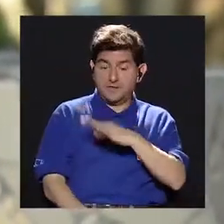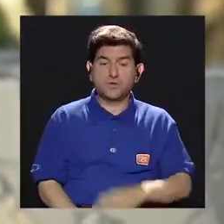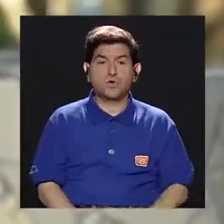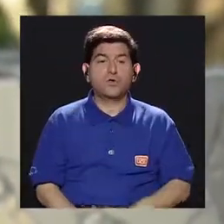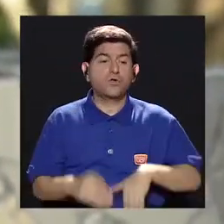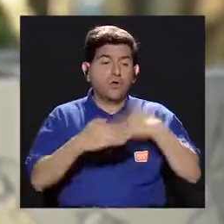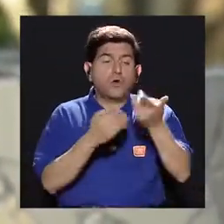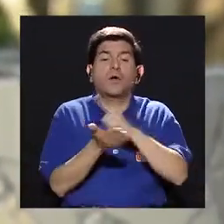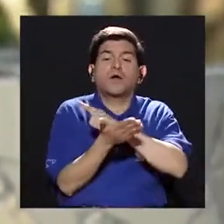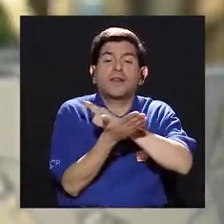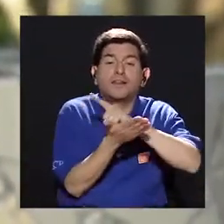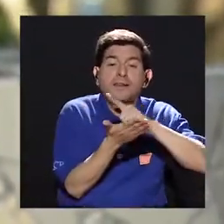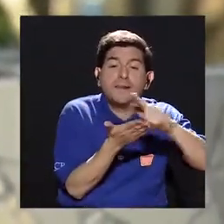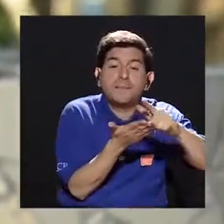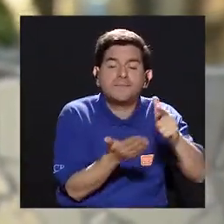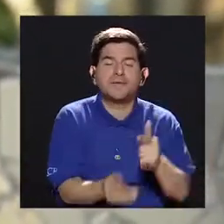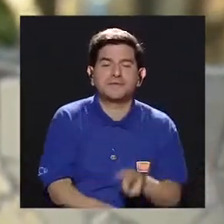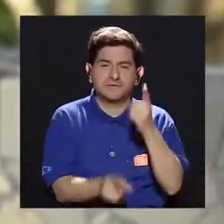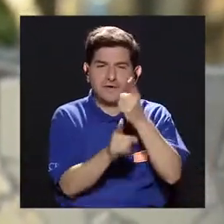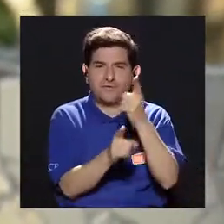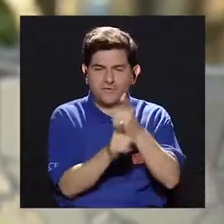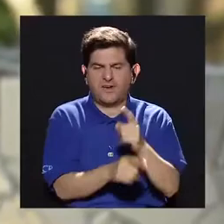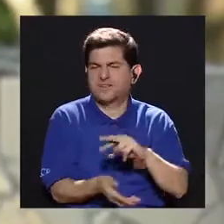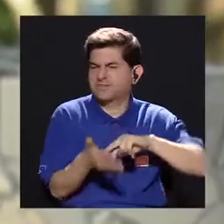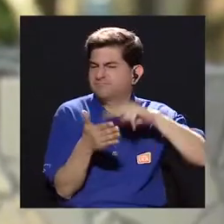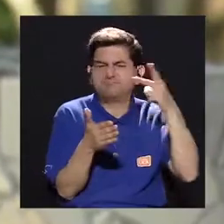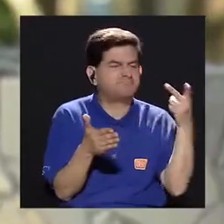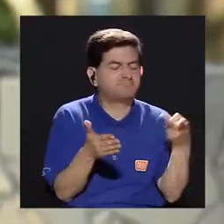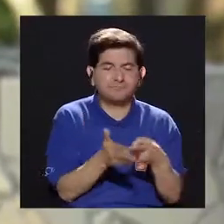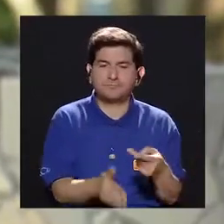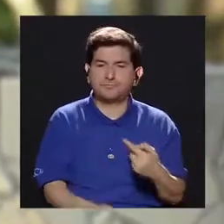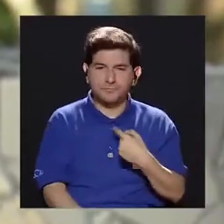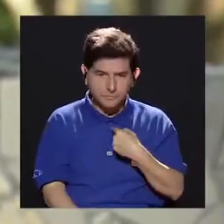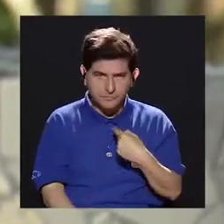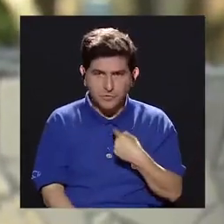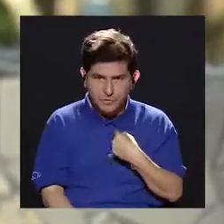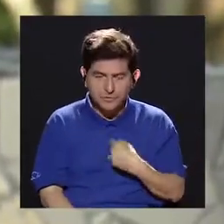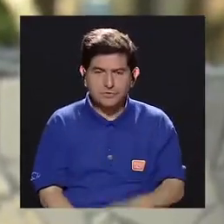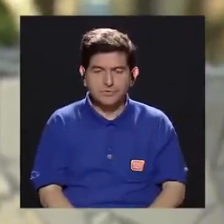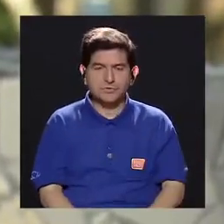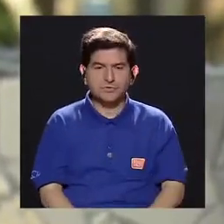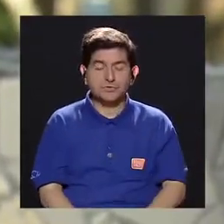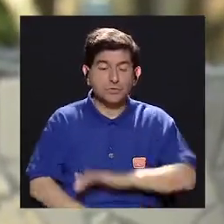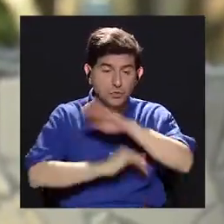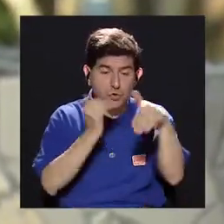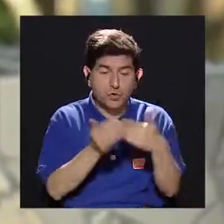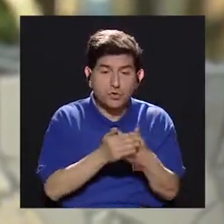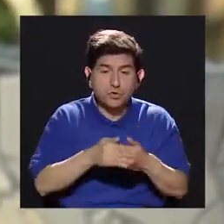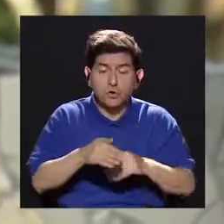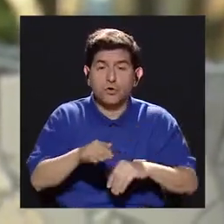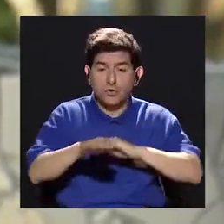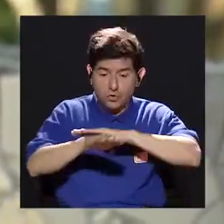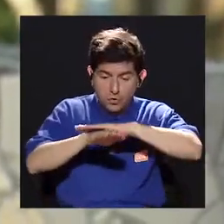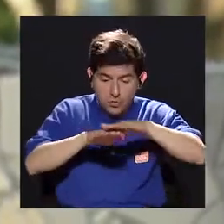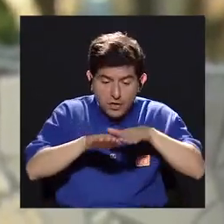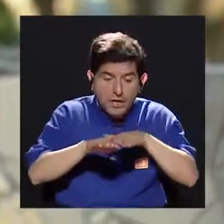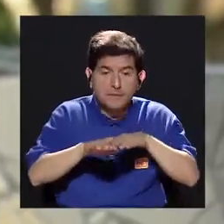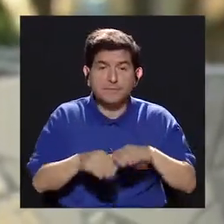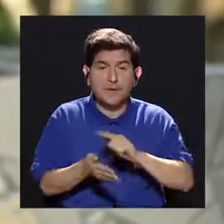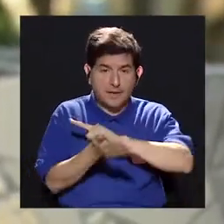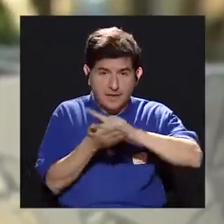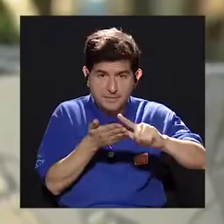Luego, una higiene. Una buena higiene en que consta que me voy a lavar todo el pie, me voy